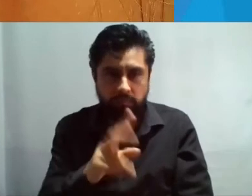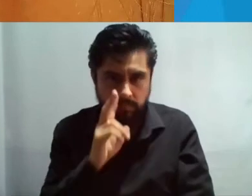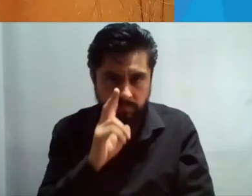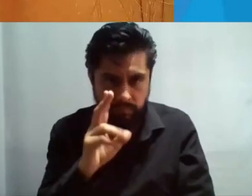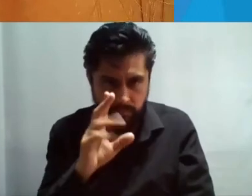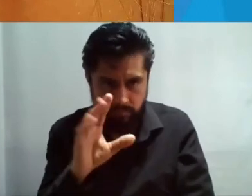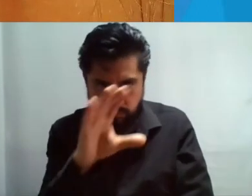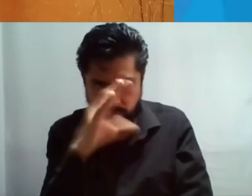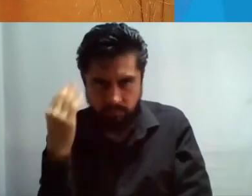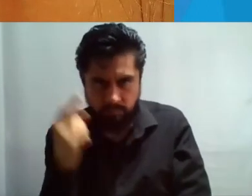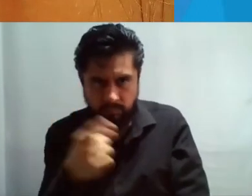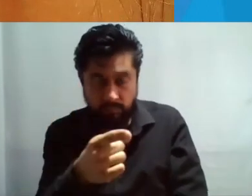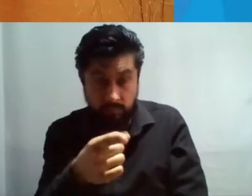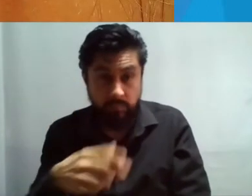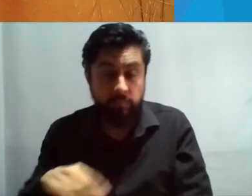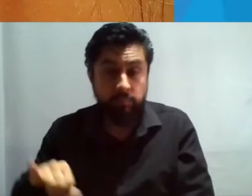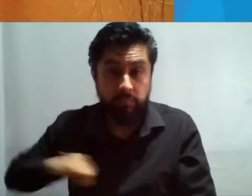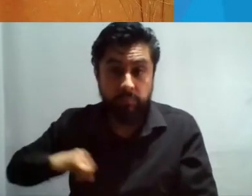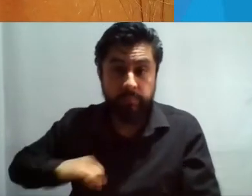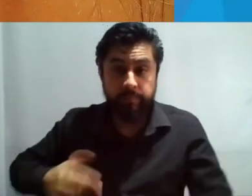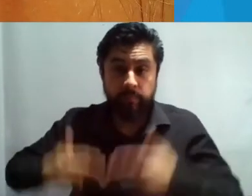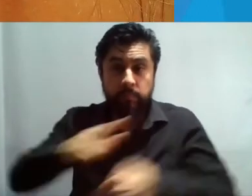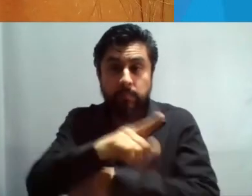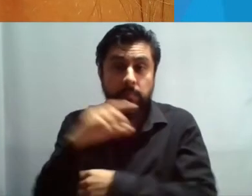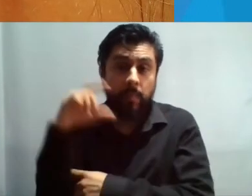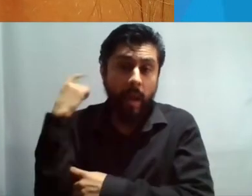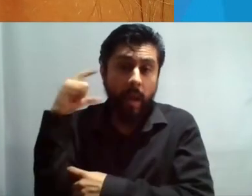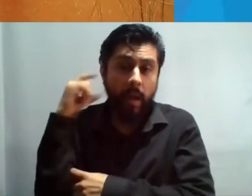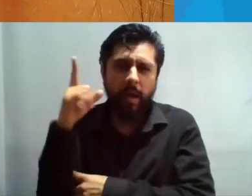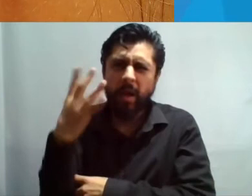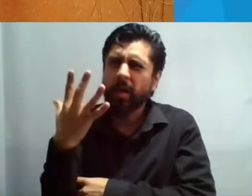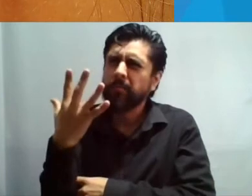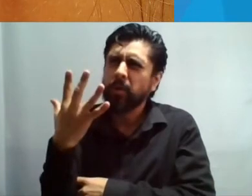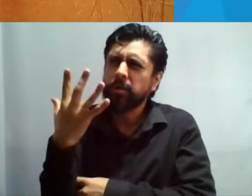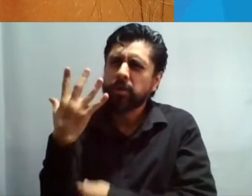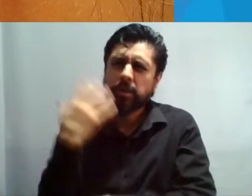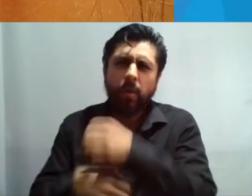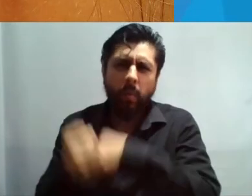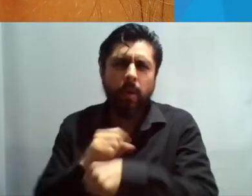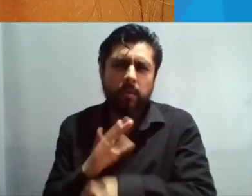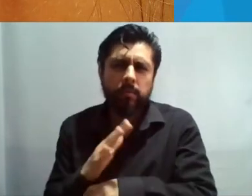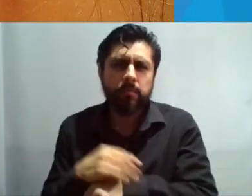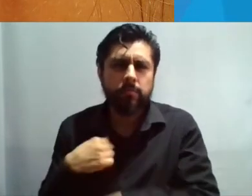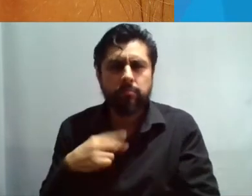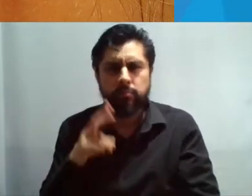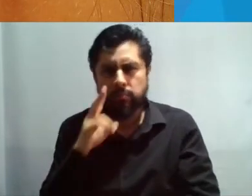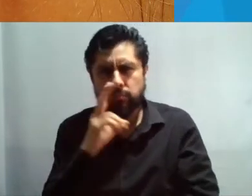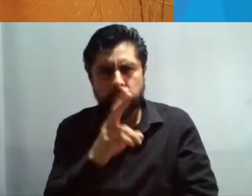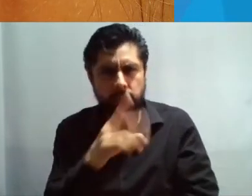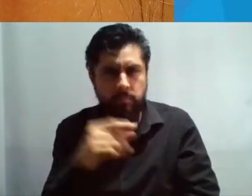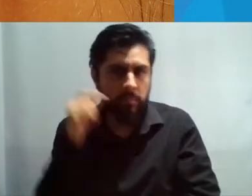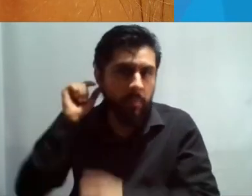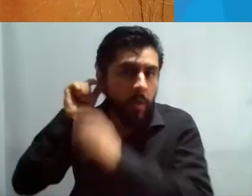Este fue un caso muy interesante que vimos en Querétaro hace como 5 años. Es decir, yo estoy doblando es una